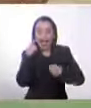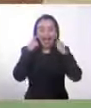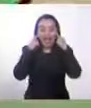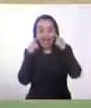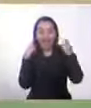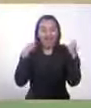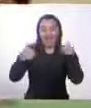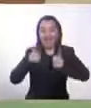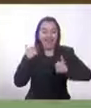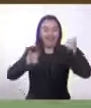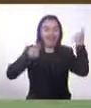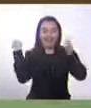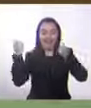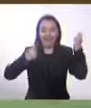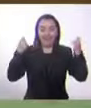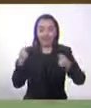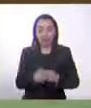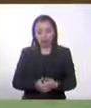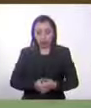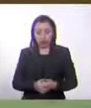a celebrar.